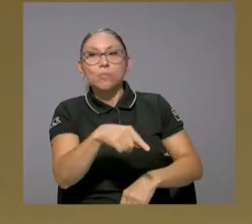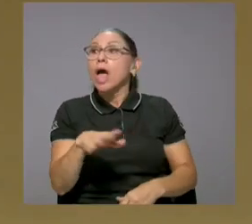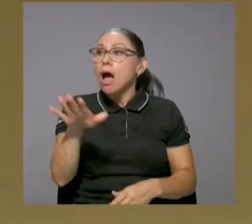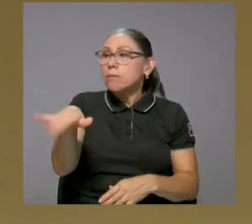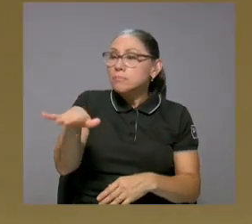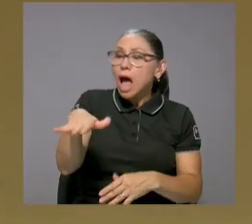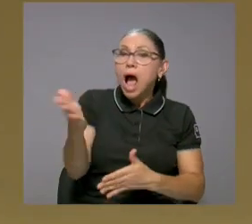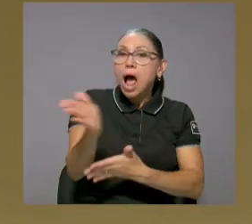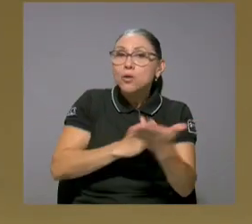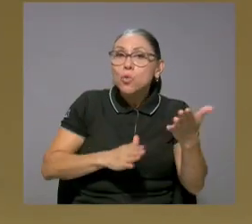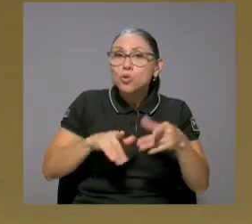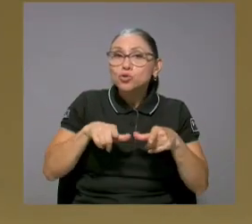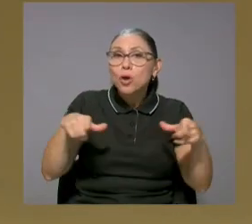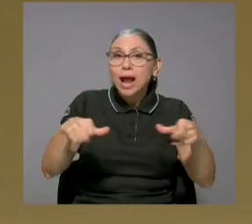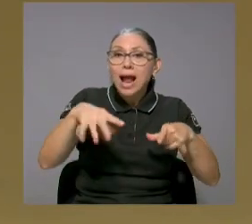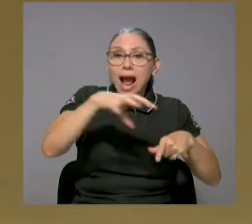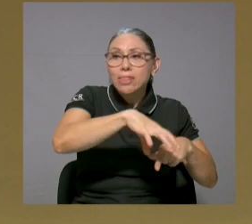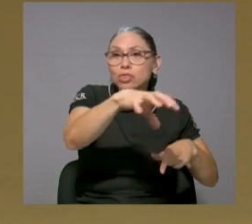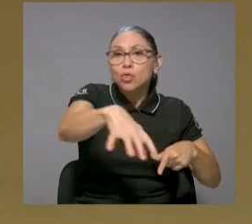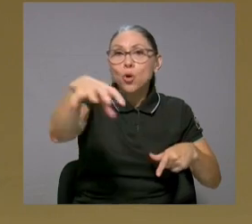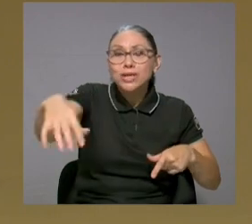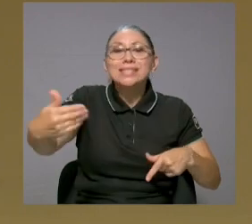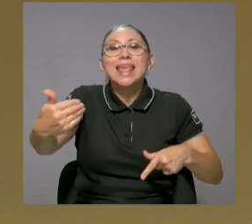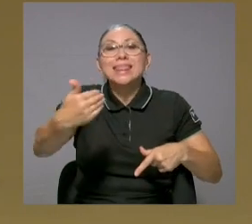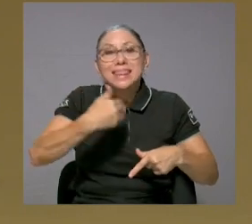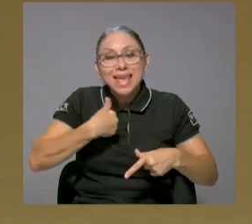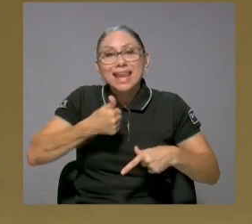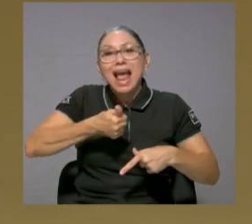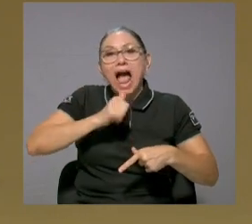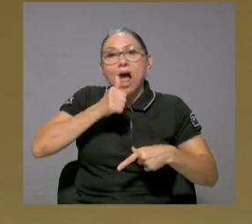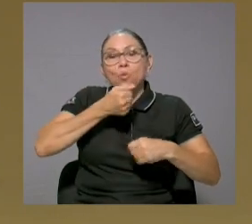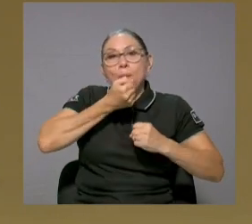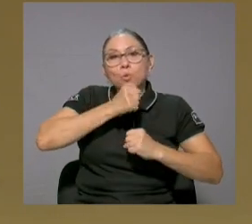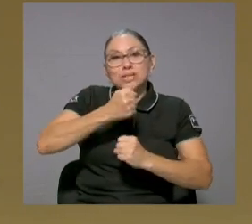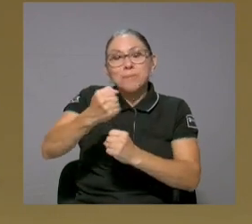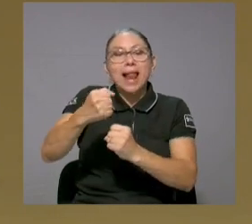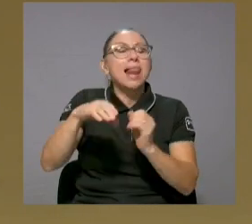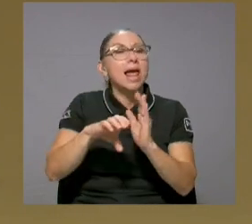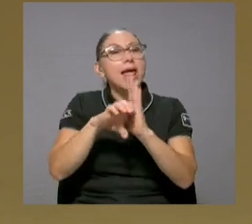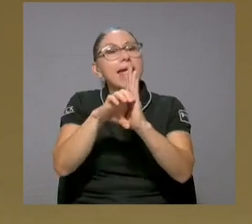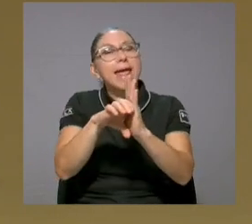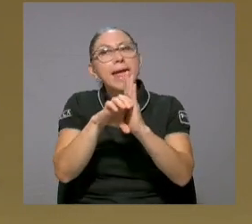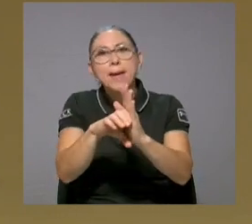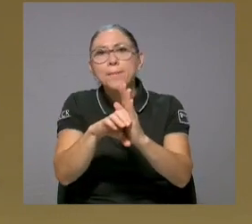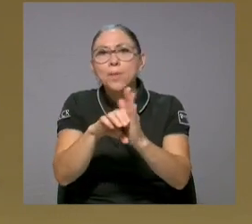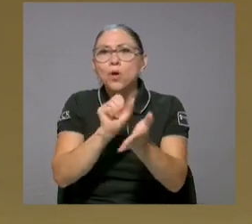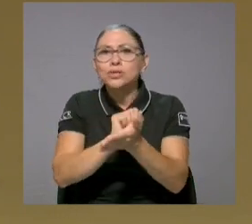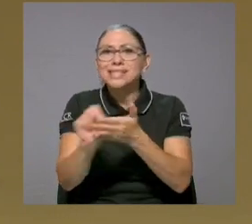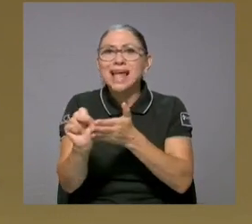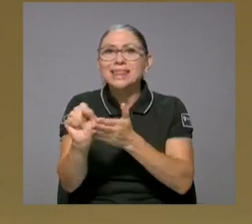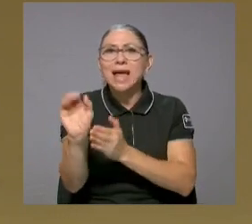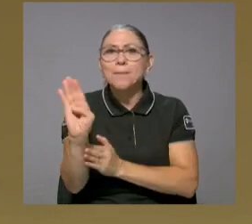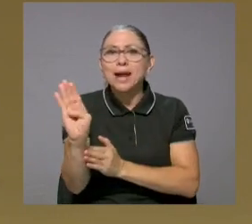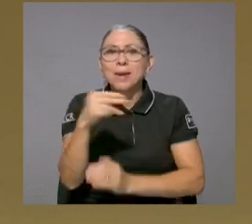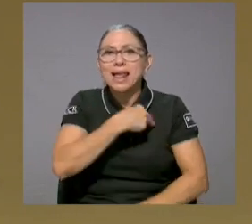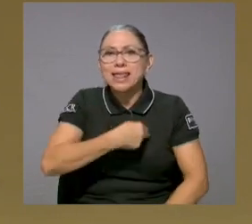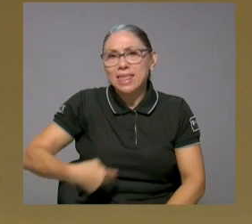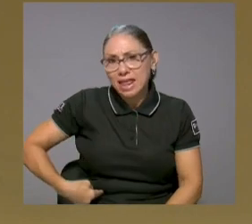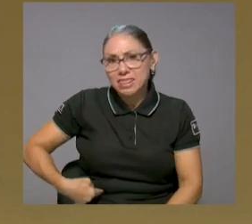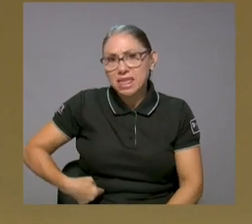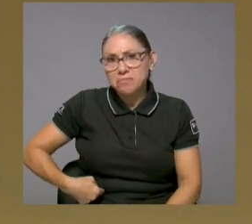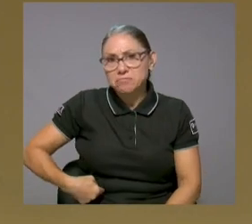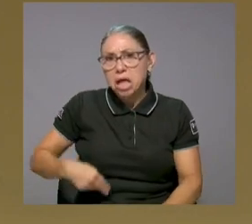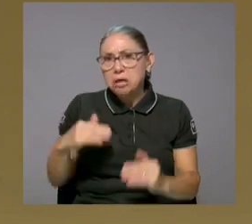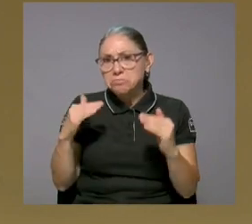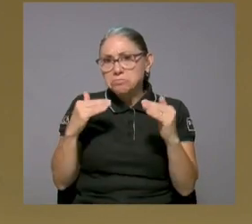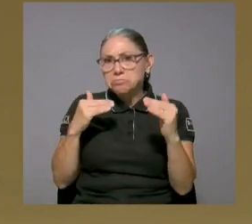tienen agua municipal. Me parece que, por ejemplo, Santa Bárbara de Heredia, que no queda muy lejos de acá y